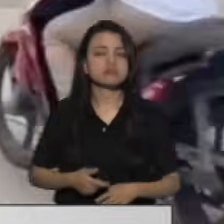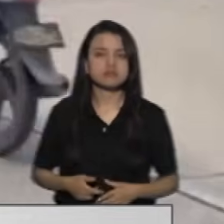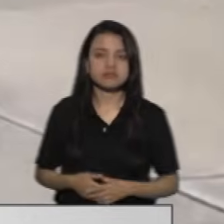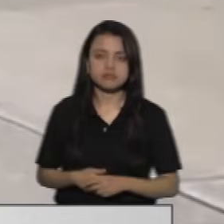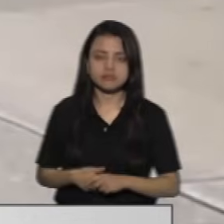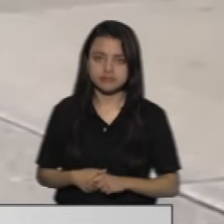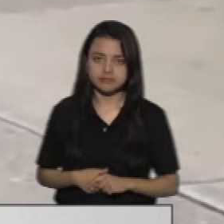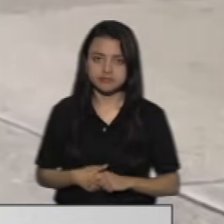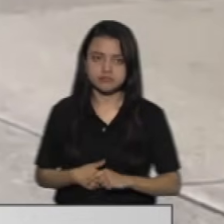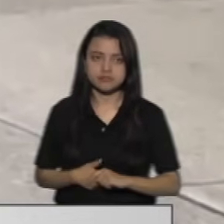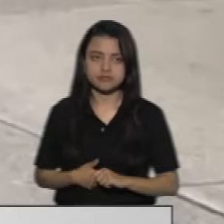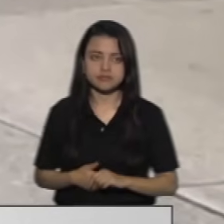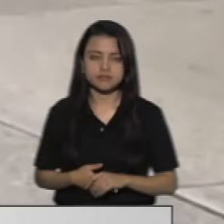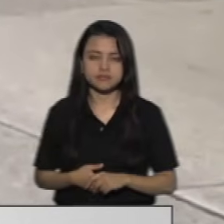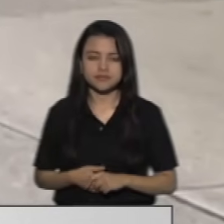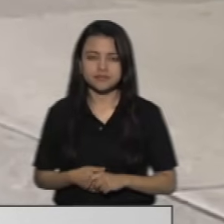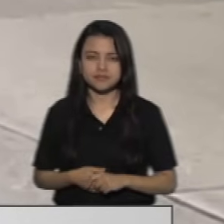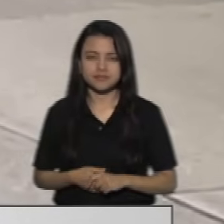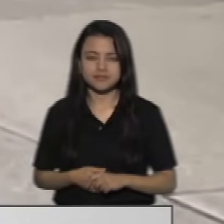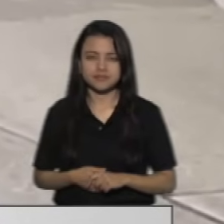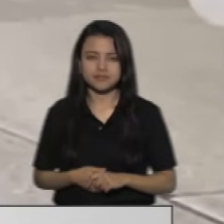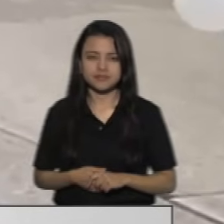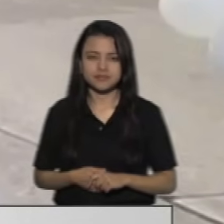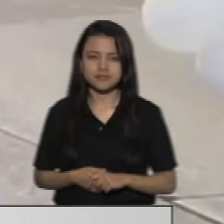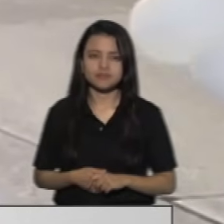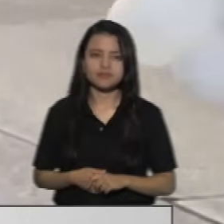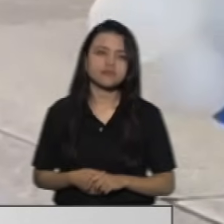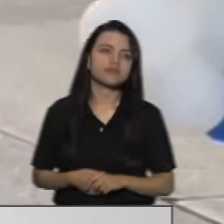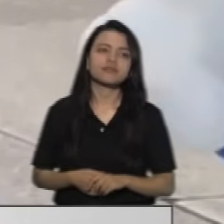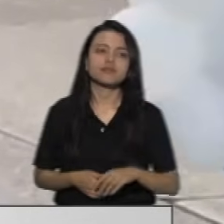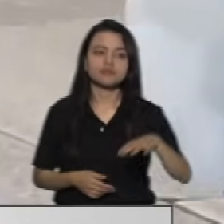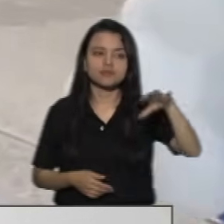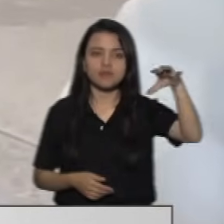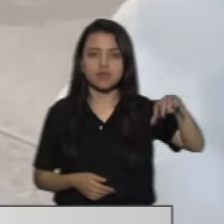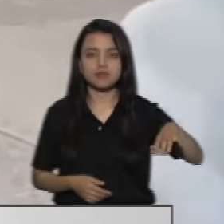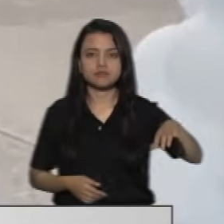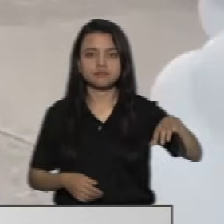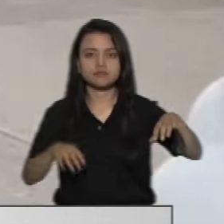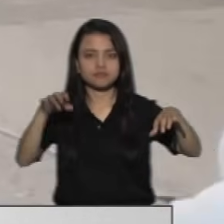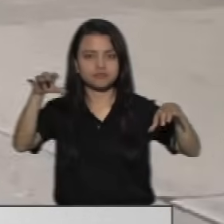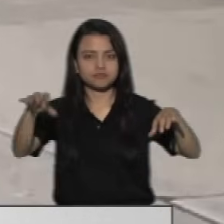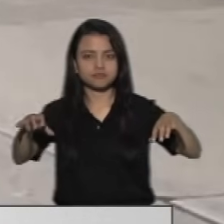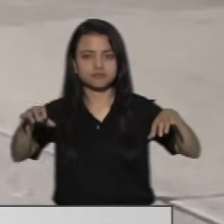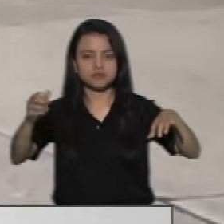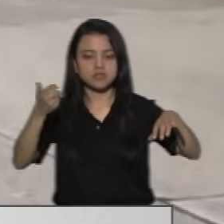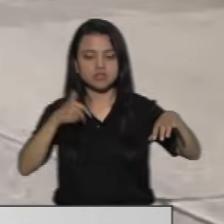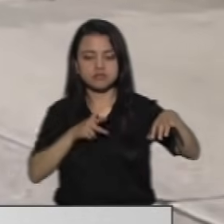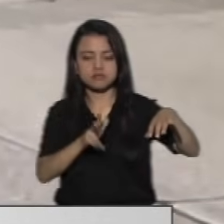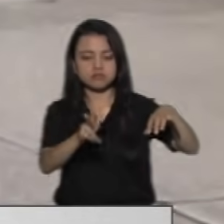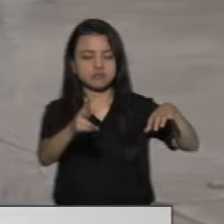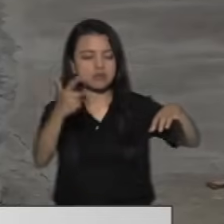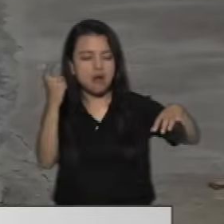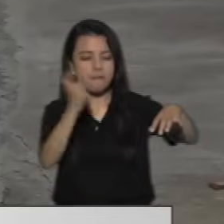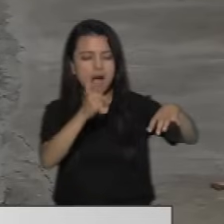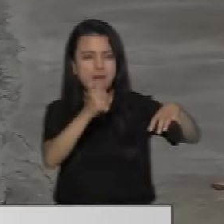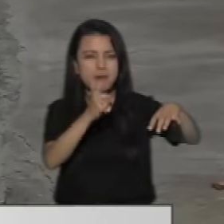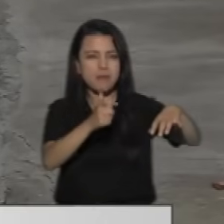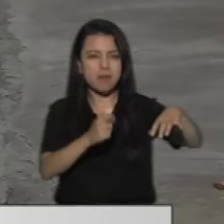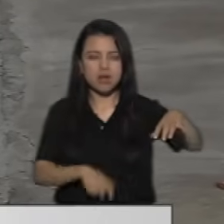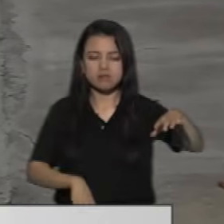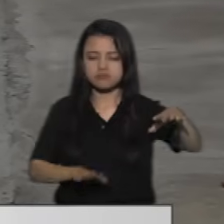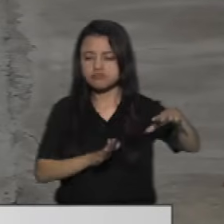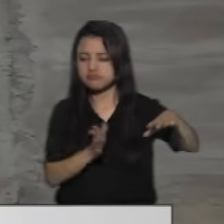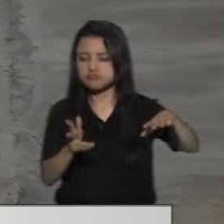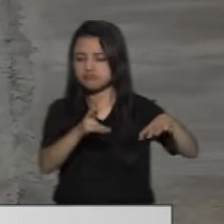hechos donde sujetos, al parecer en motocicleta, habrían disparado contra dos establecimientos de comercio. Resultado de esto, cuatro personas lesionadas.